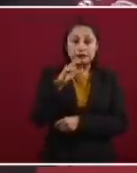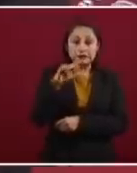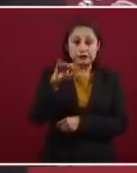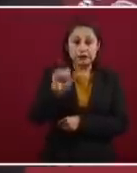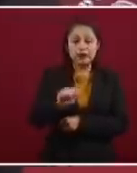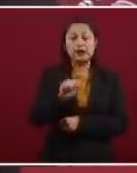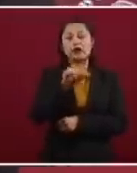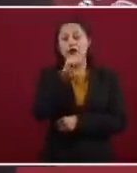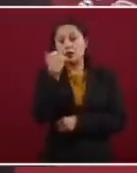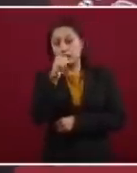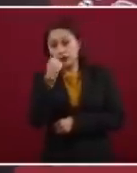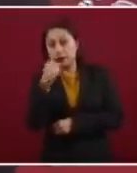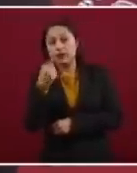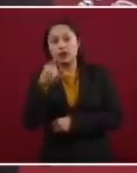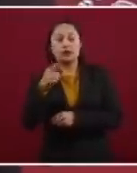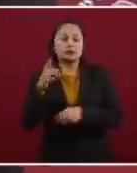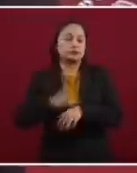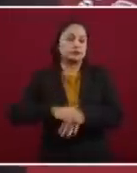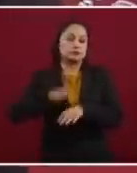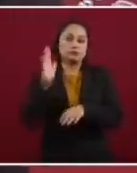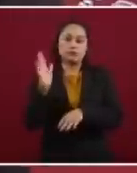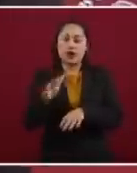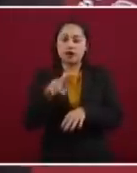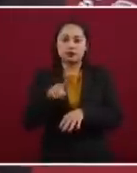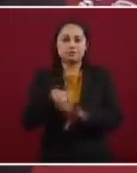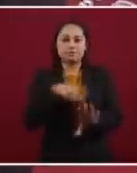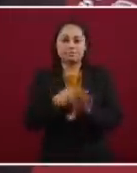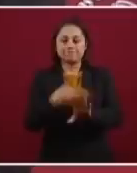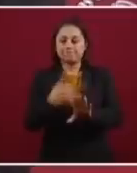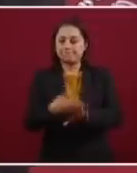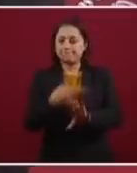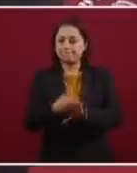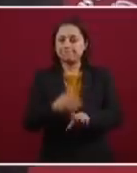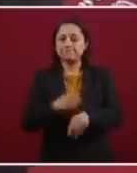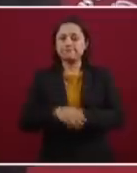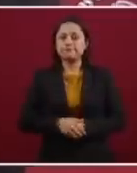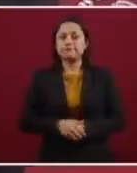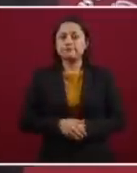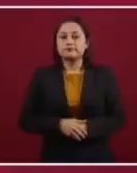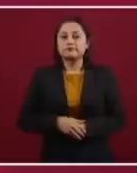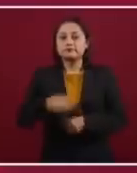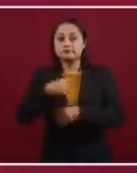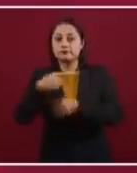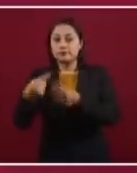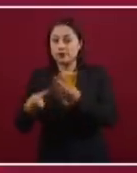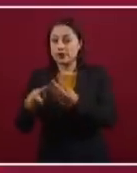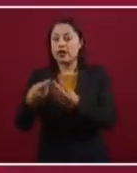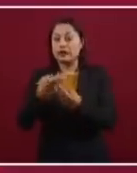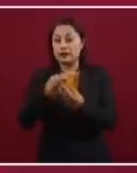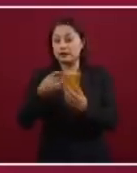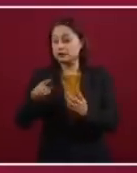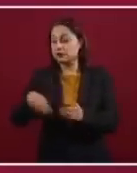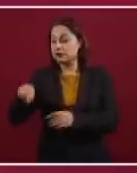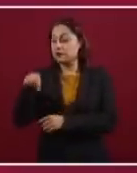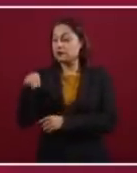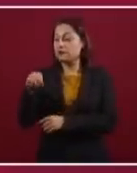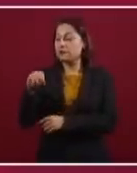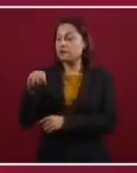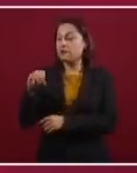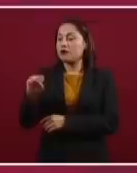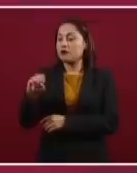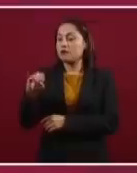volumen mayor de drogas de alto impacto entonces este tipo de elementos se pueden utilizar y